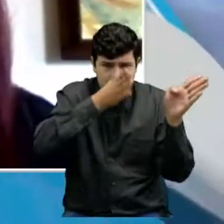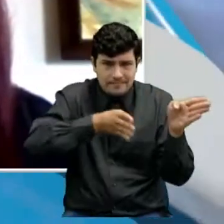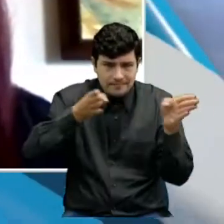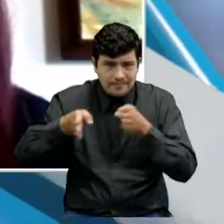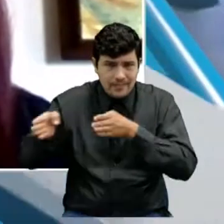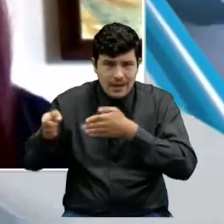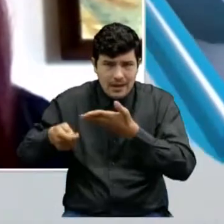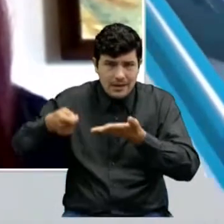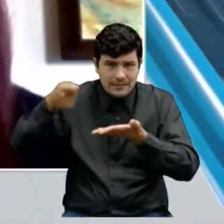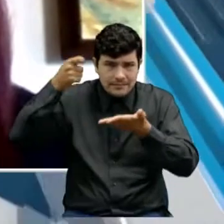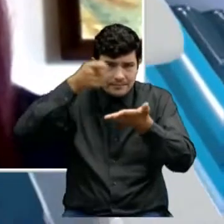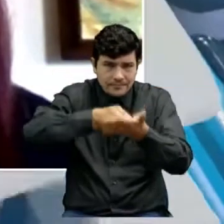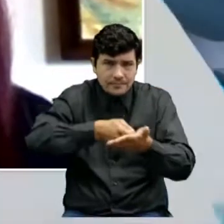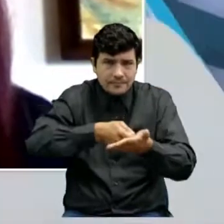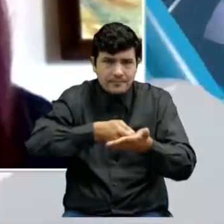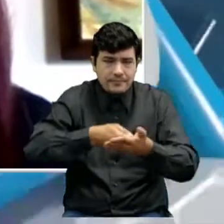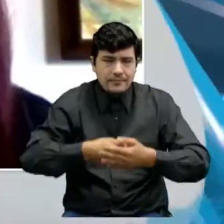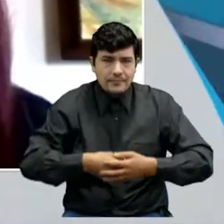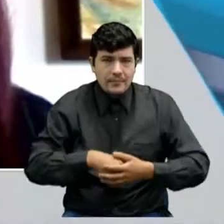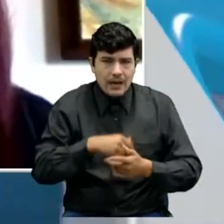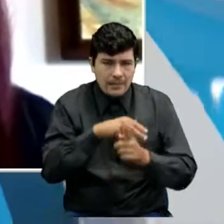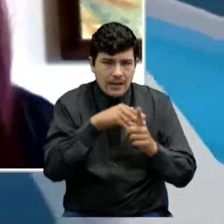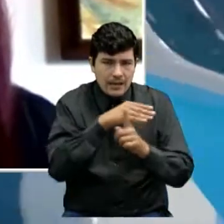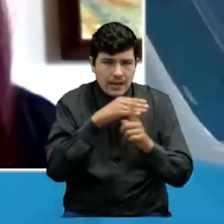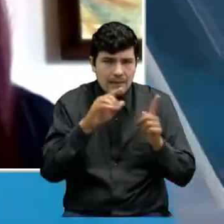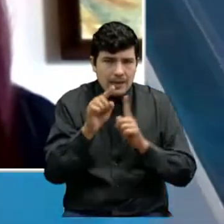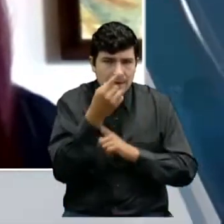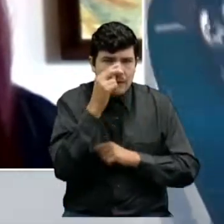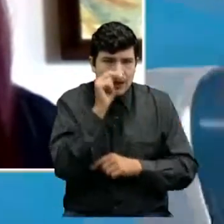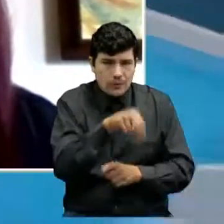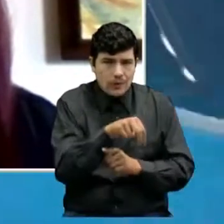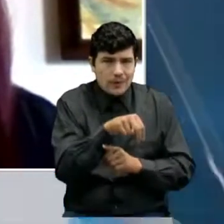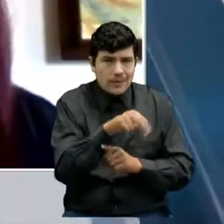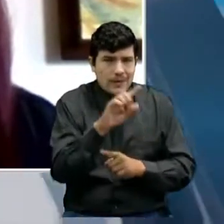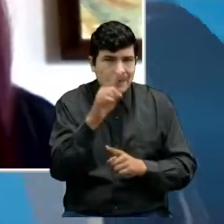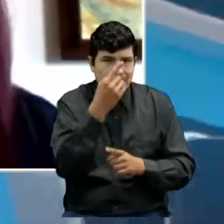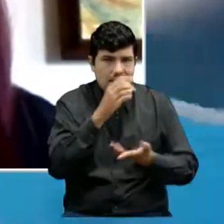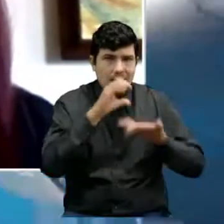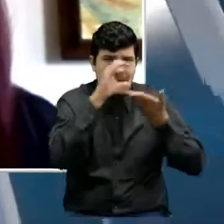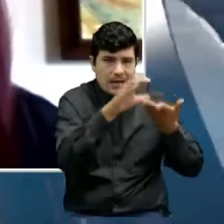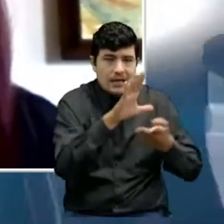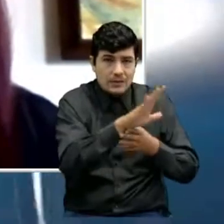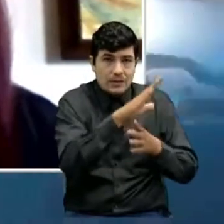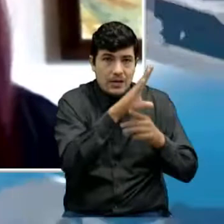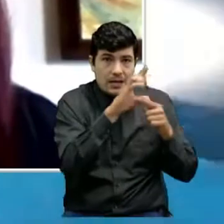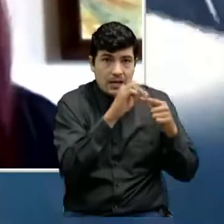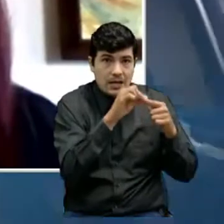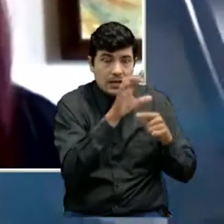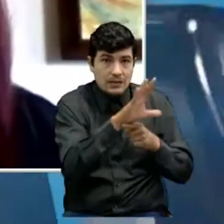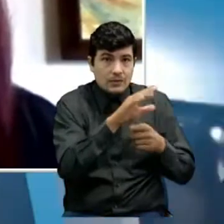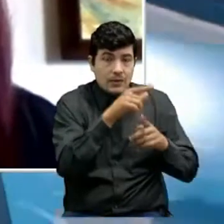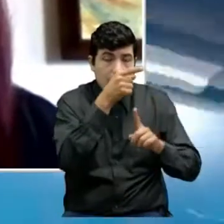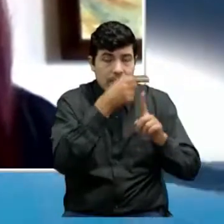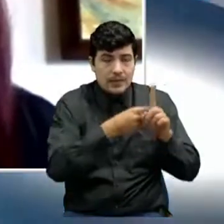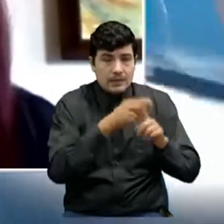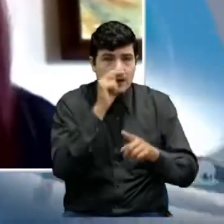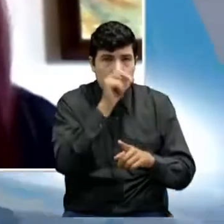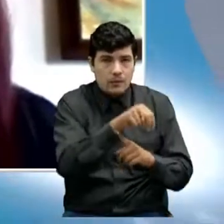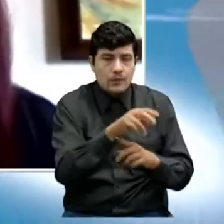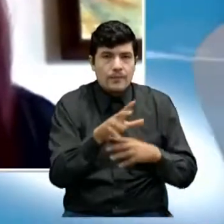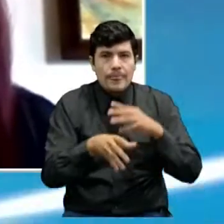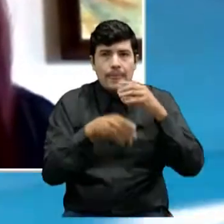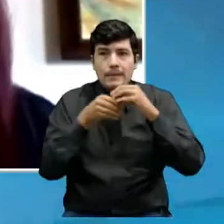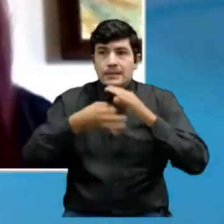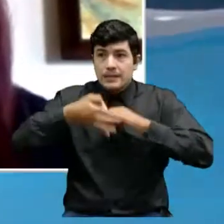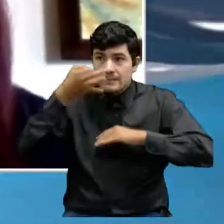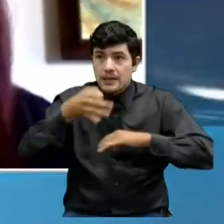de la mitad de primero de junio, de la primera parte de la prima que es en junio, y cumpliéndose al